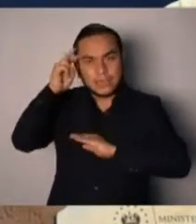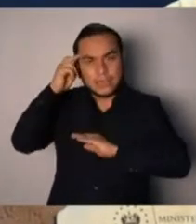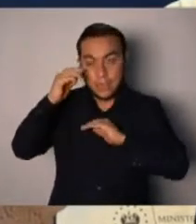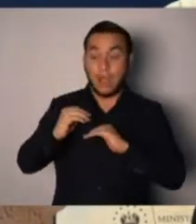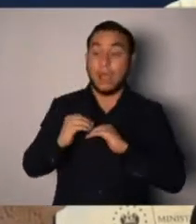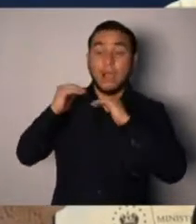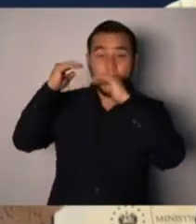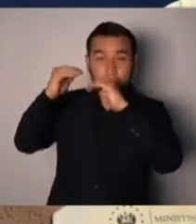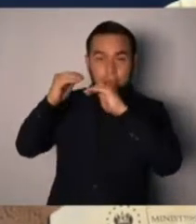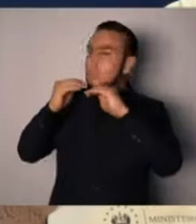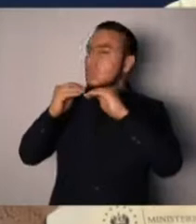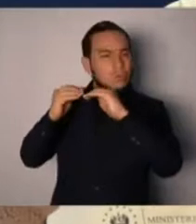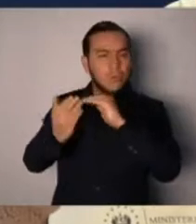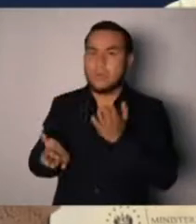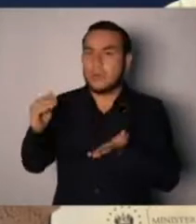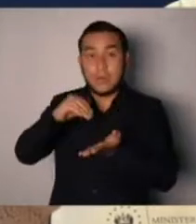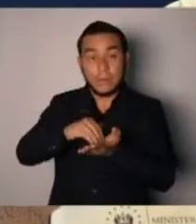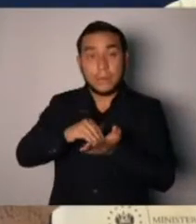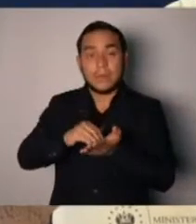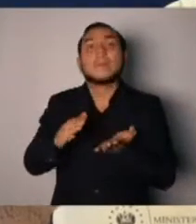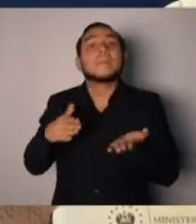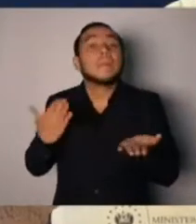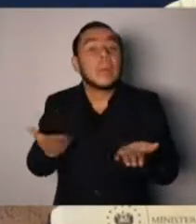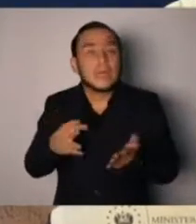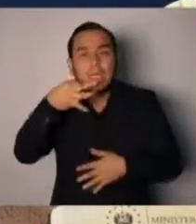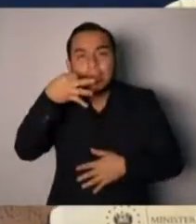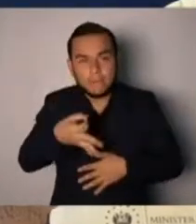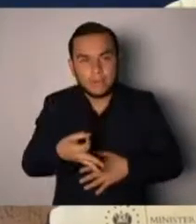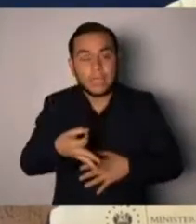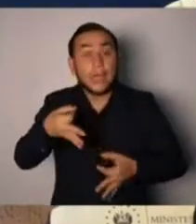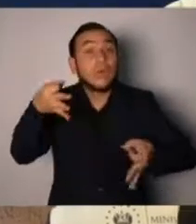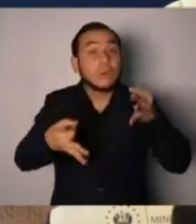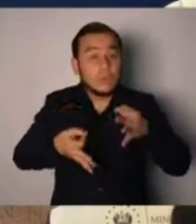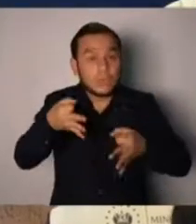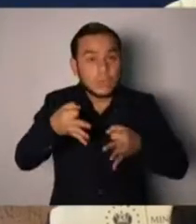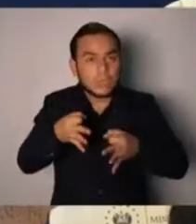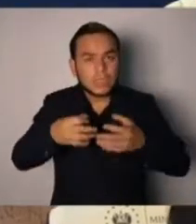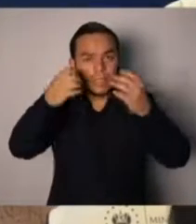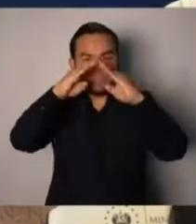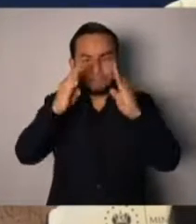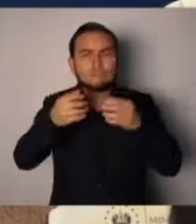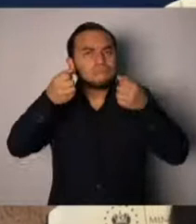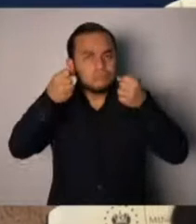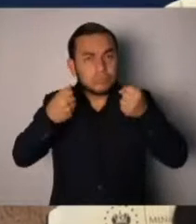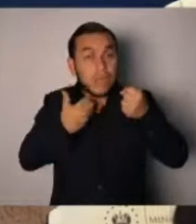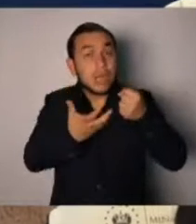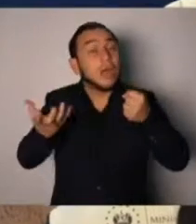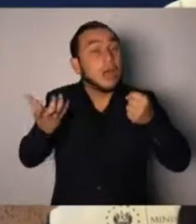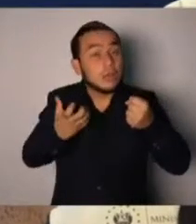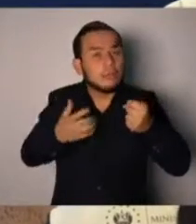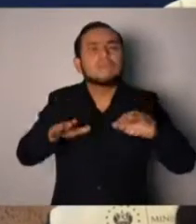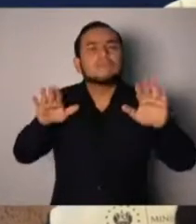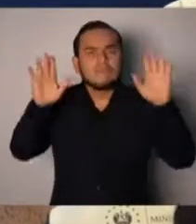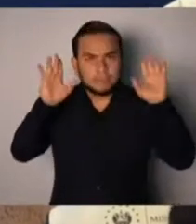para que eso no vuelva a pasar y para que haya justicia restaurativa y justicia penal para los que cometieron esos horrores